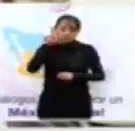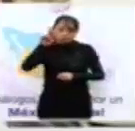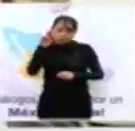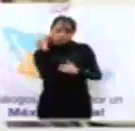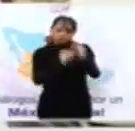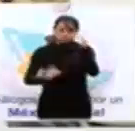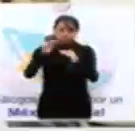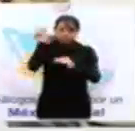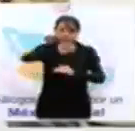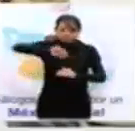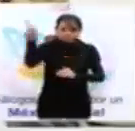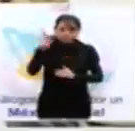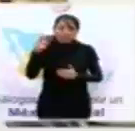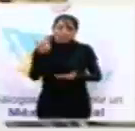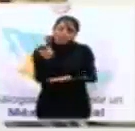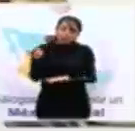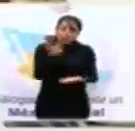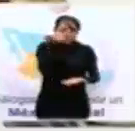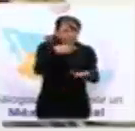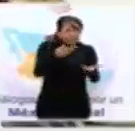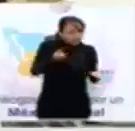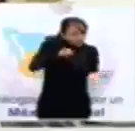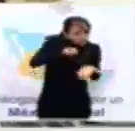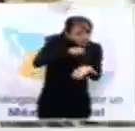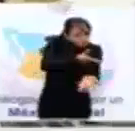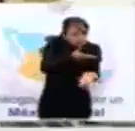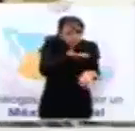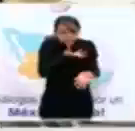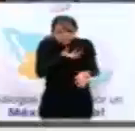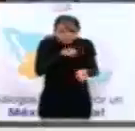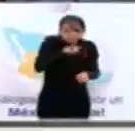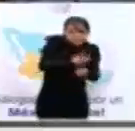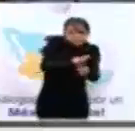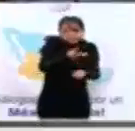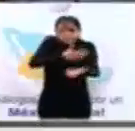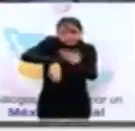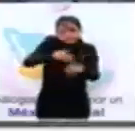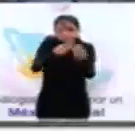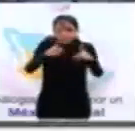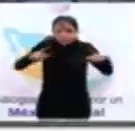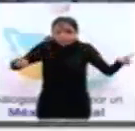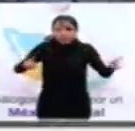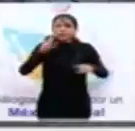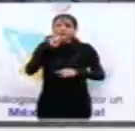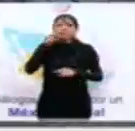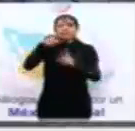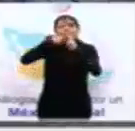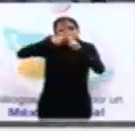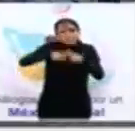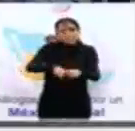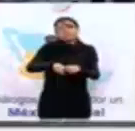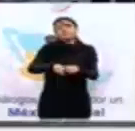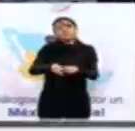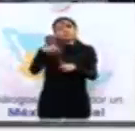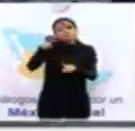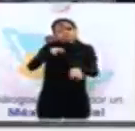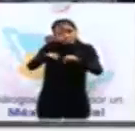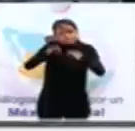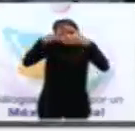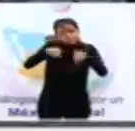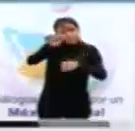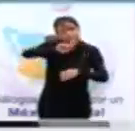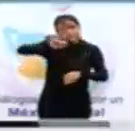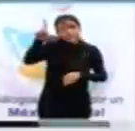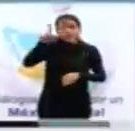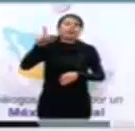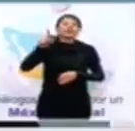en Francia. También tiene un doctorado en Sociología con énfasis en Economía de Desarrollo en la misma Universidad de Francia de Toulouse. Inicia